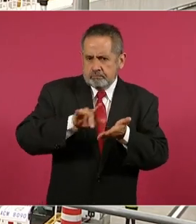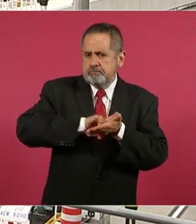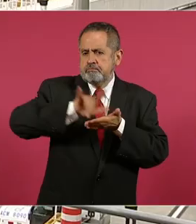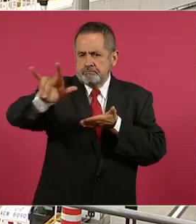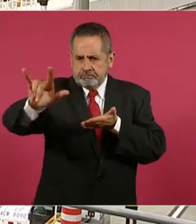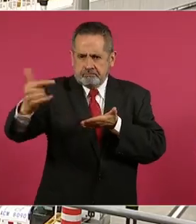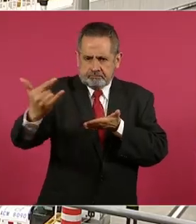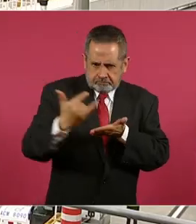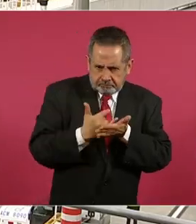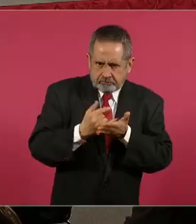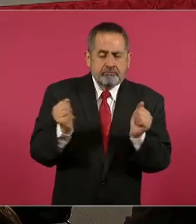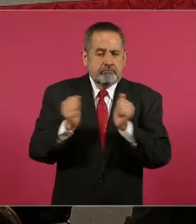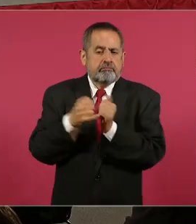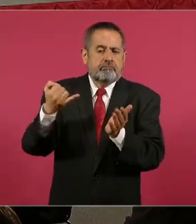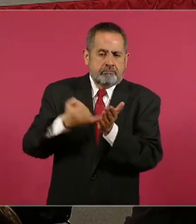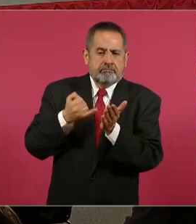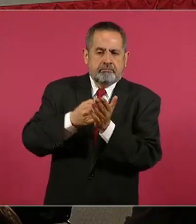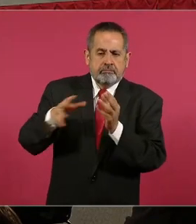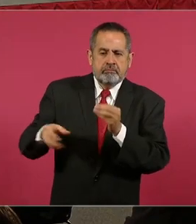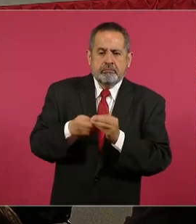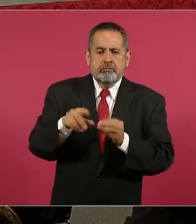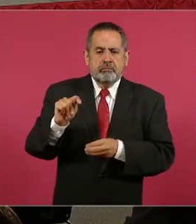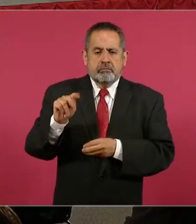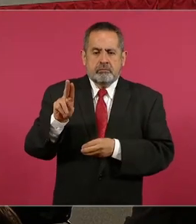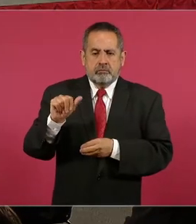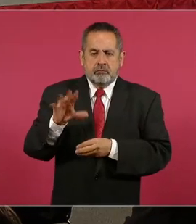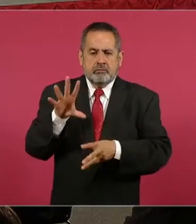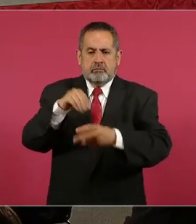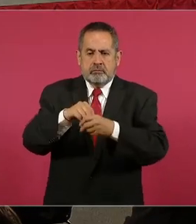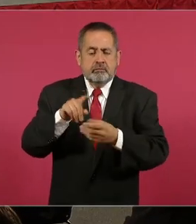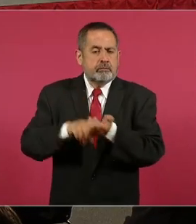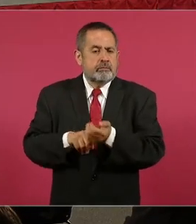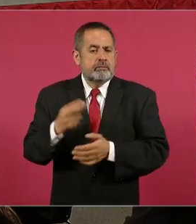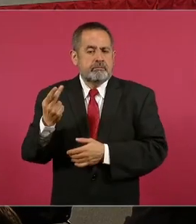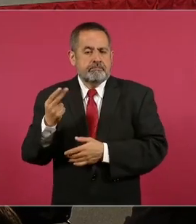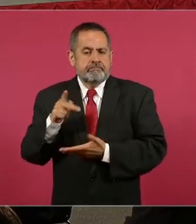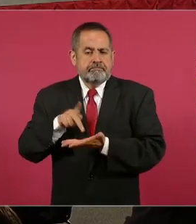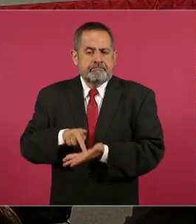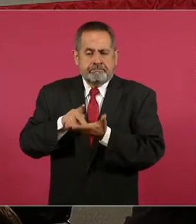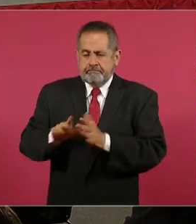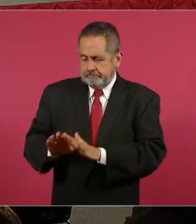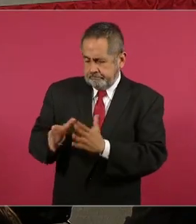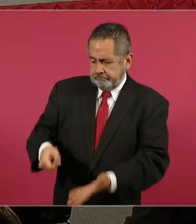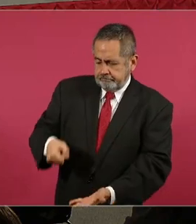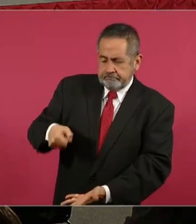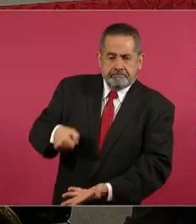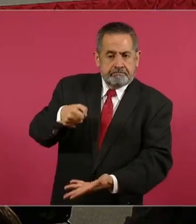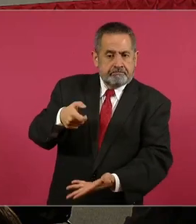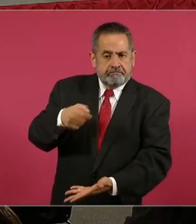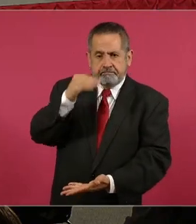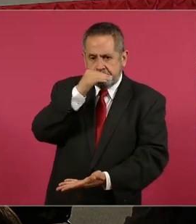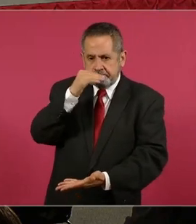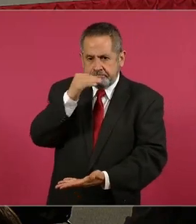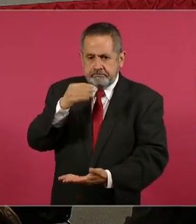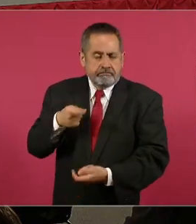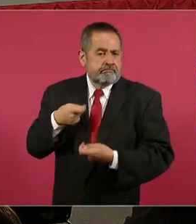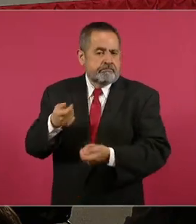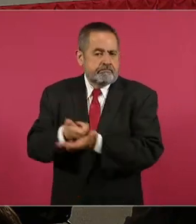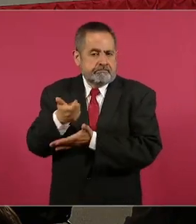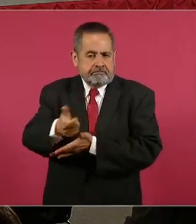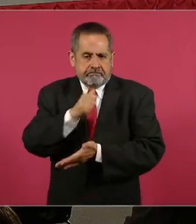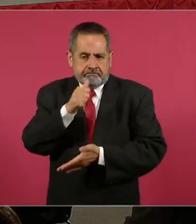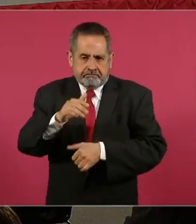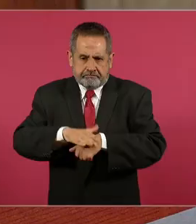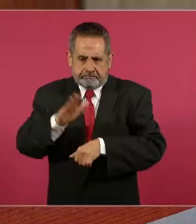con los impuestos e inclusive el equipaje hasta 25 kilogramos sin costo adicional. Esto representa